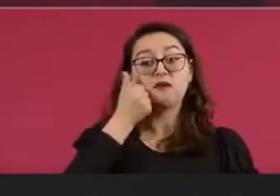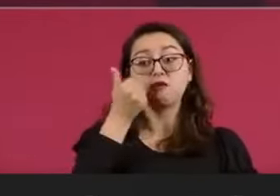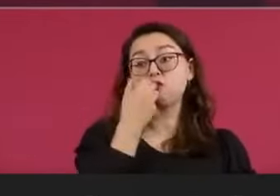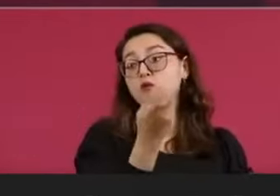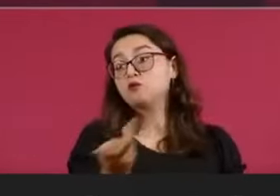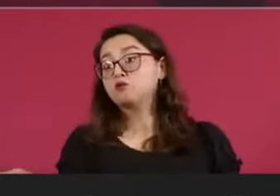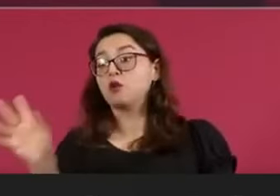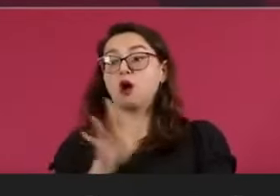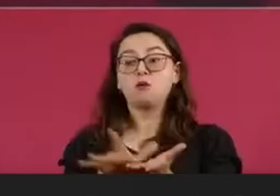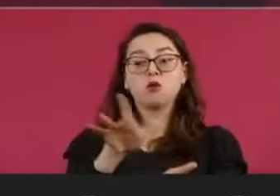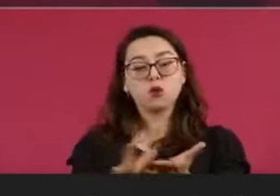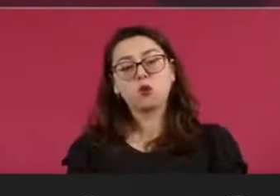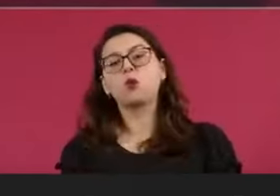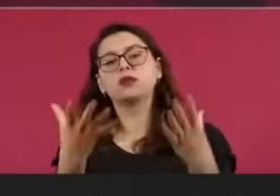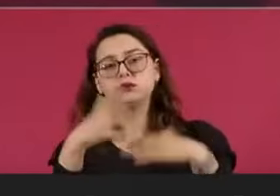jóvenes pobres,